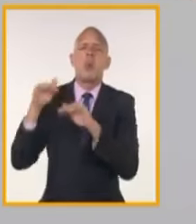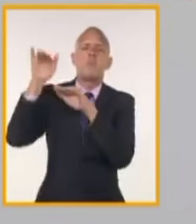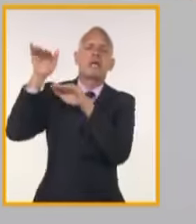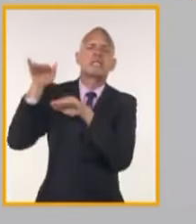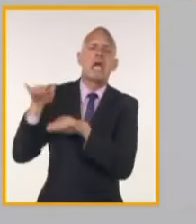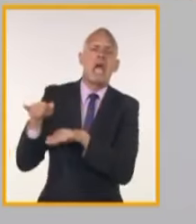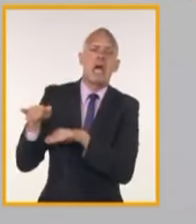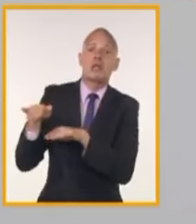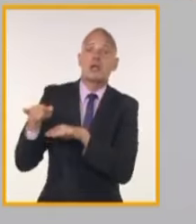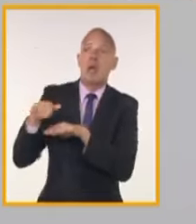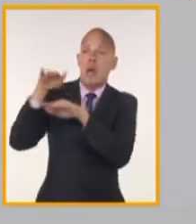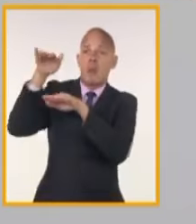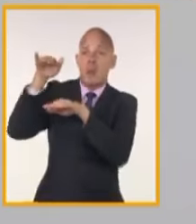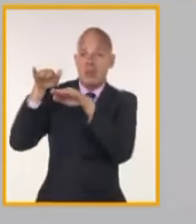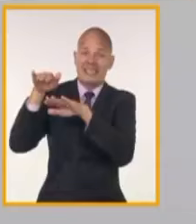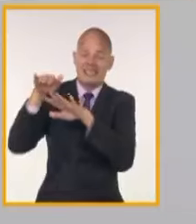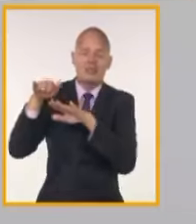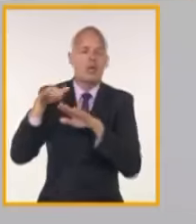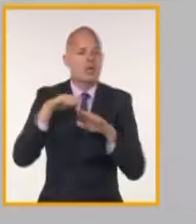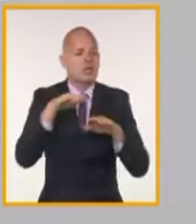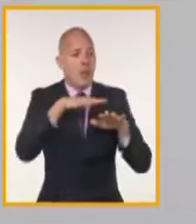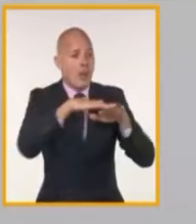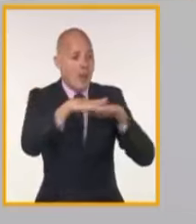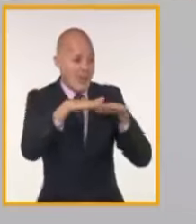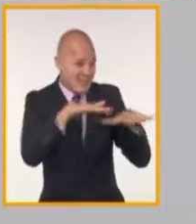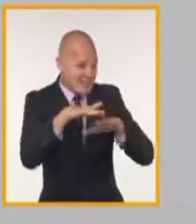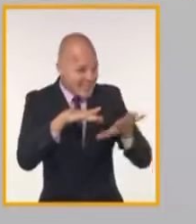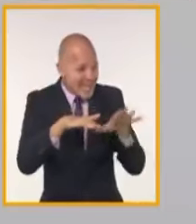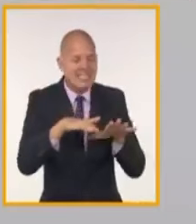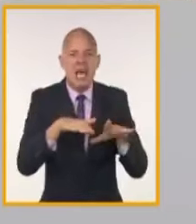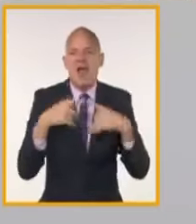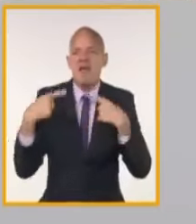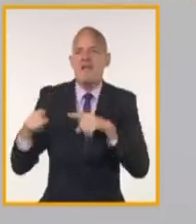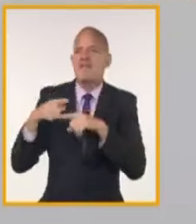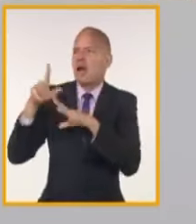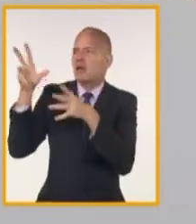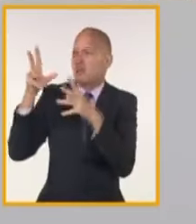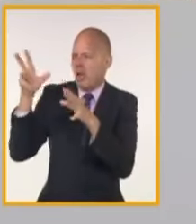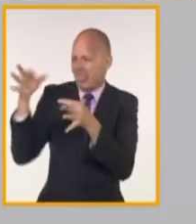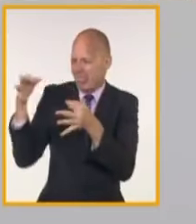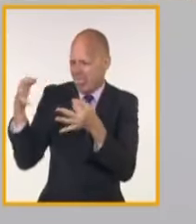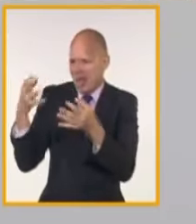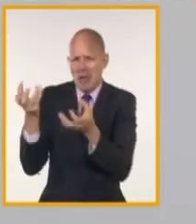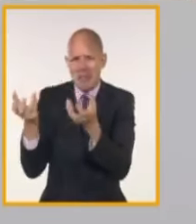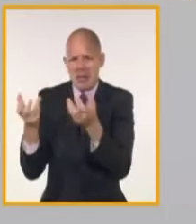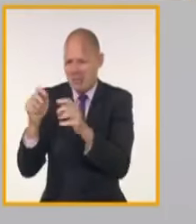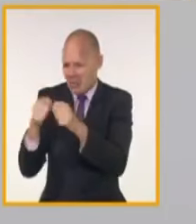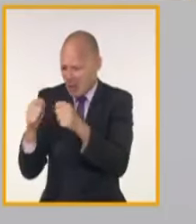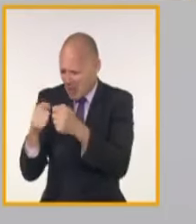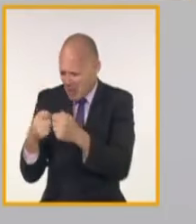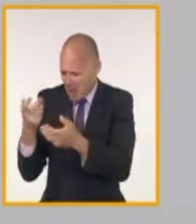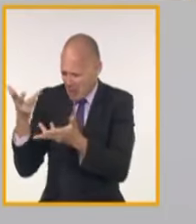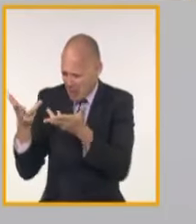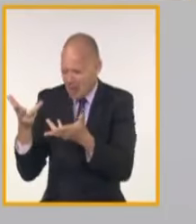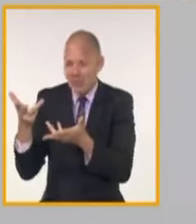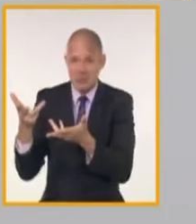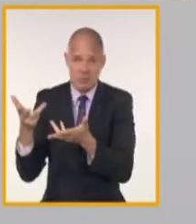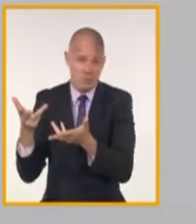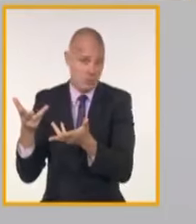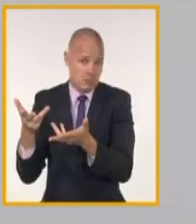tiene que venir esa secuencia lo ideal es que llegue y se instale Exactamente no hay un almacén intermedio aquí Aquí no hay un almacén